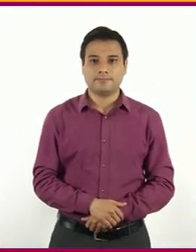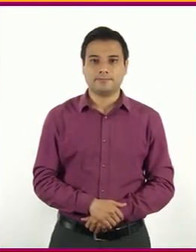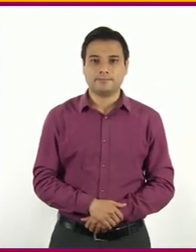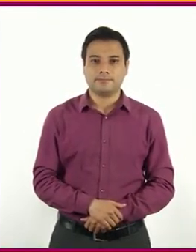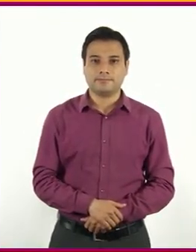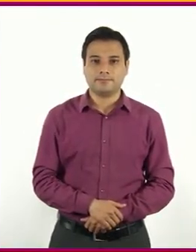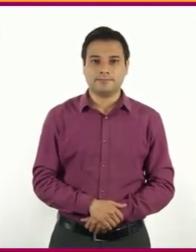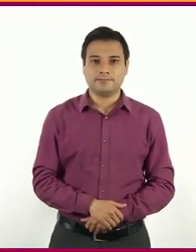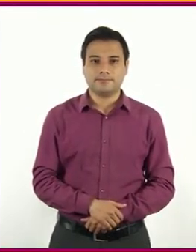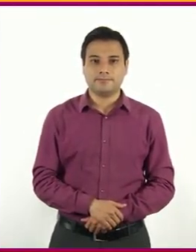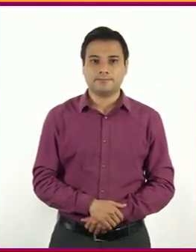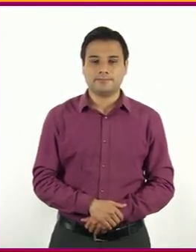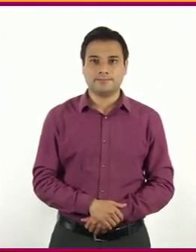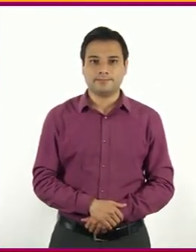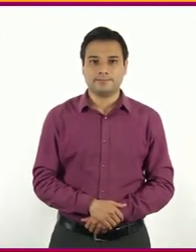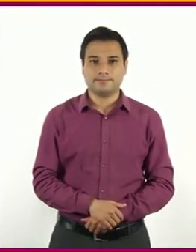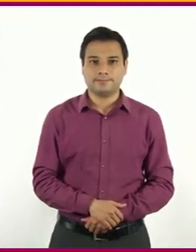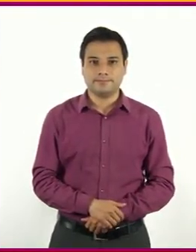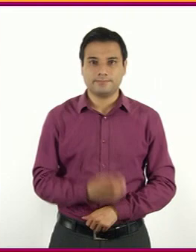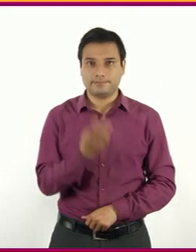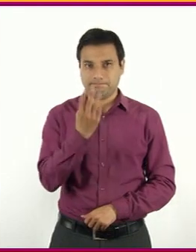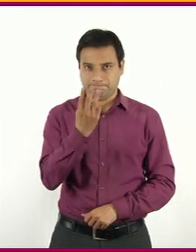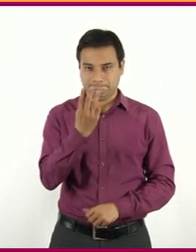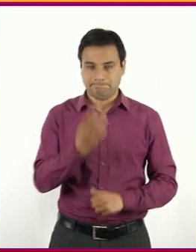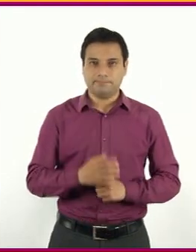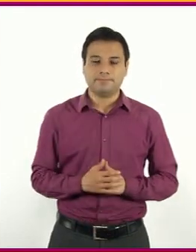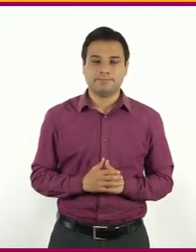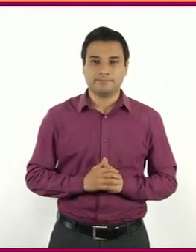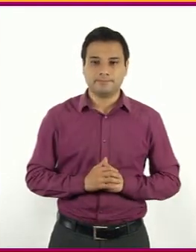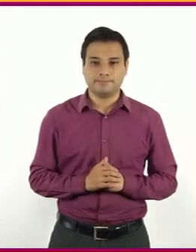2, muy bien. 3.